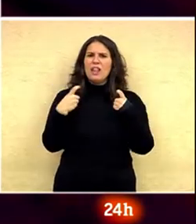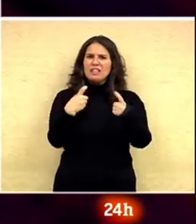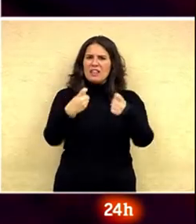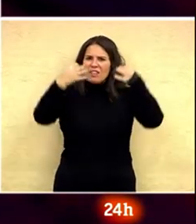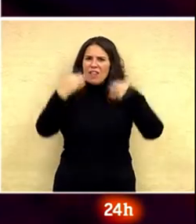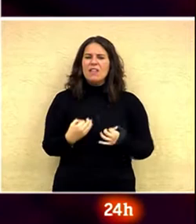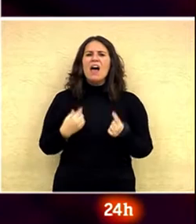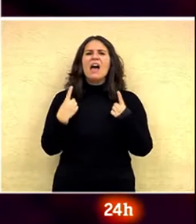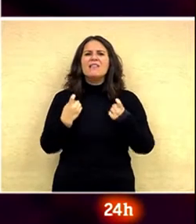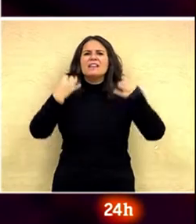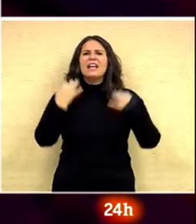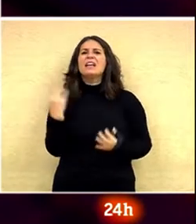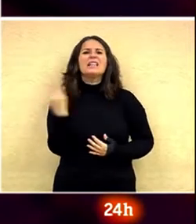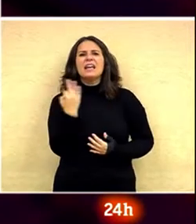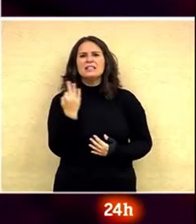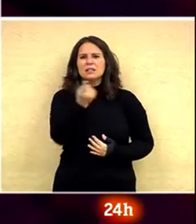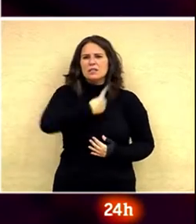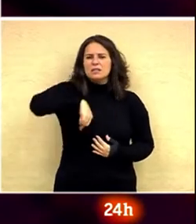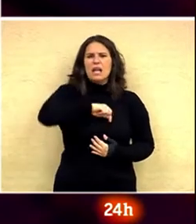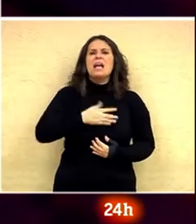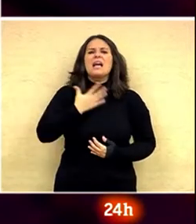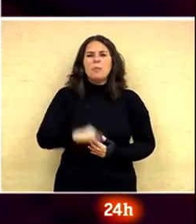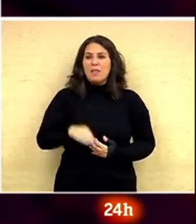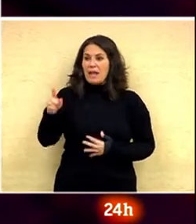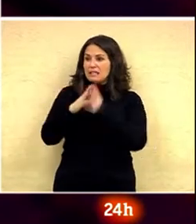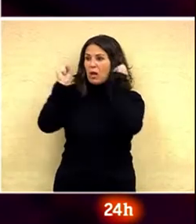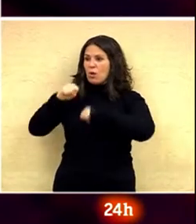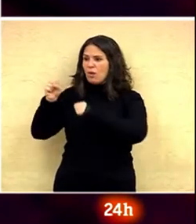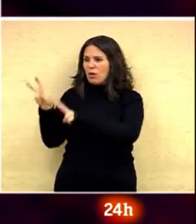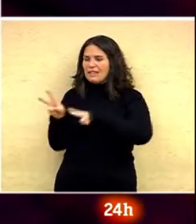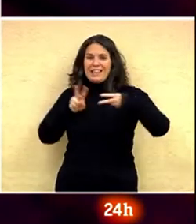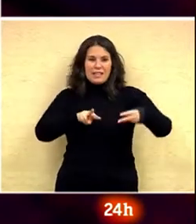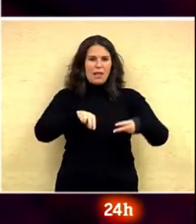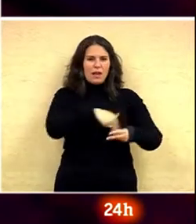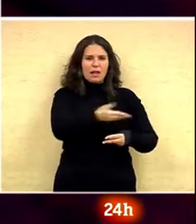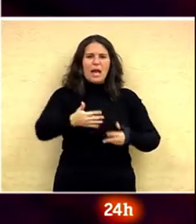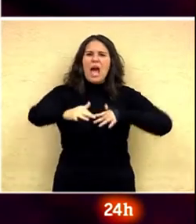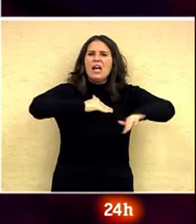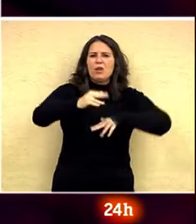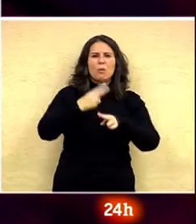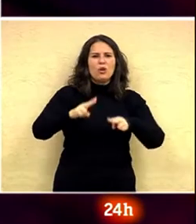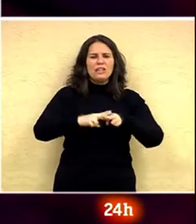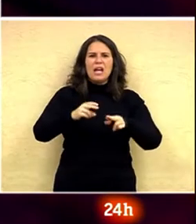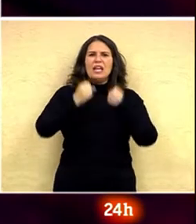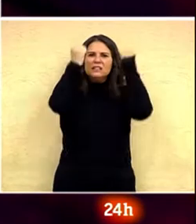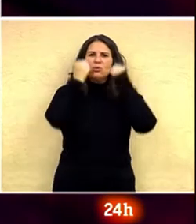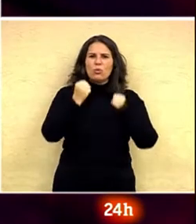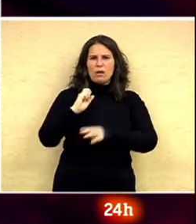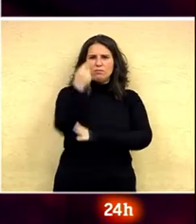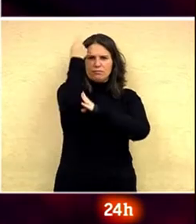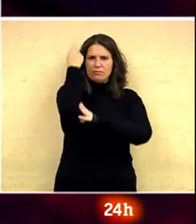necesidad exige que seamos capaces de trasladar ese acuerdo al ámbito de la acción política e